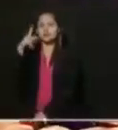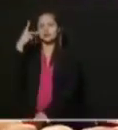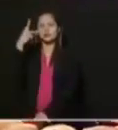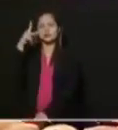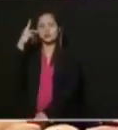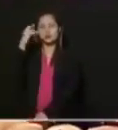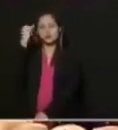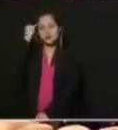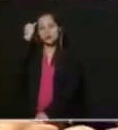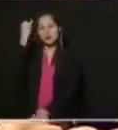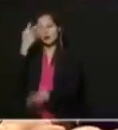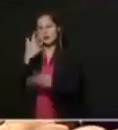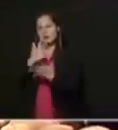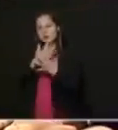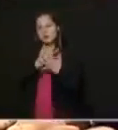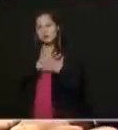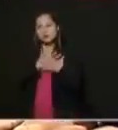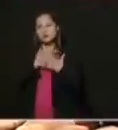fecundidad.